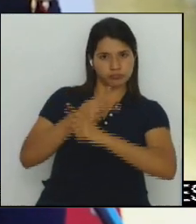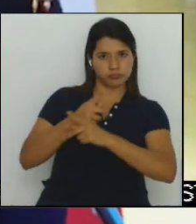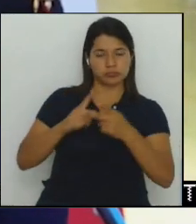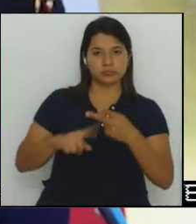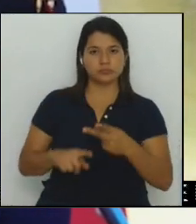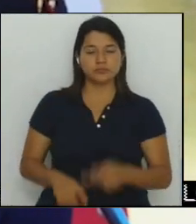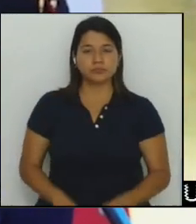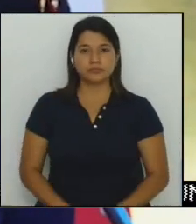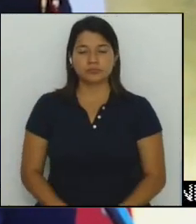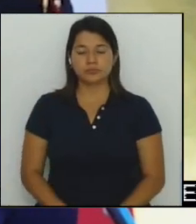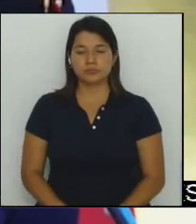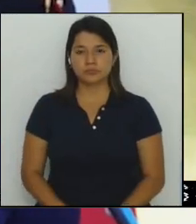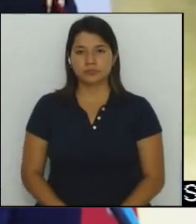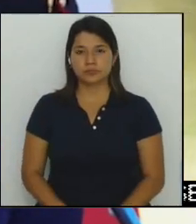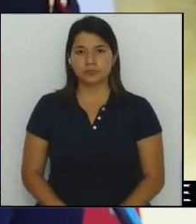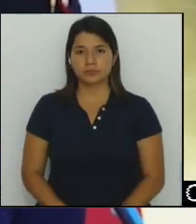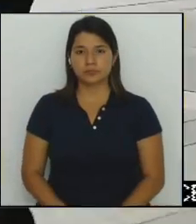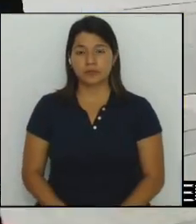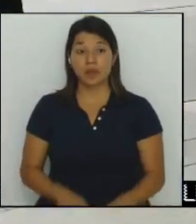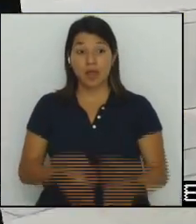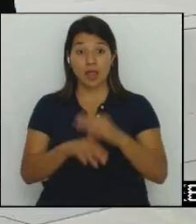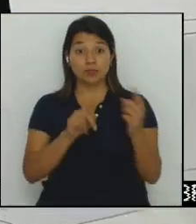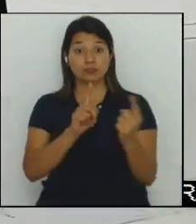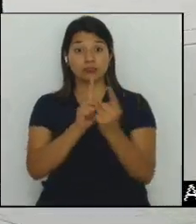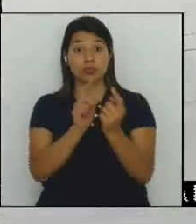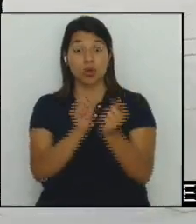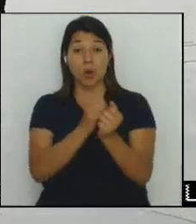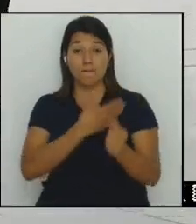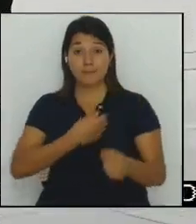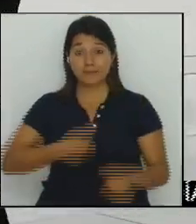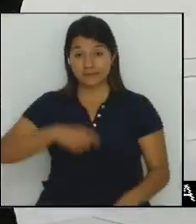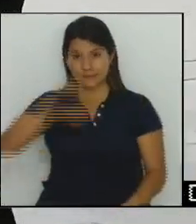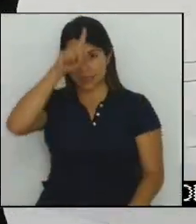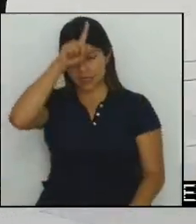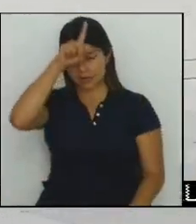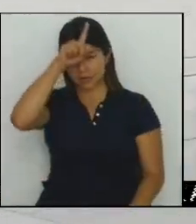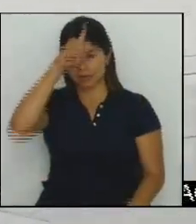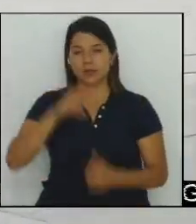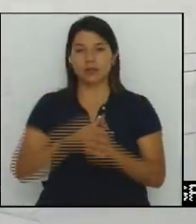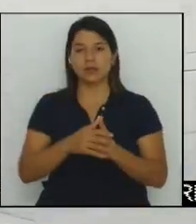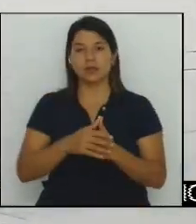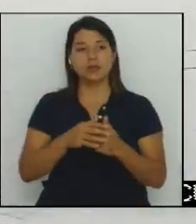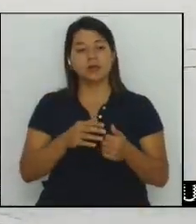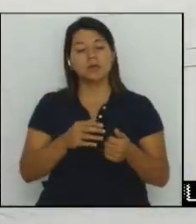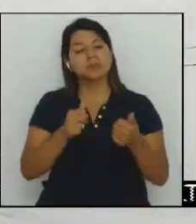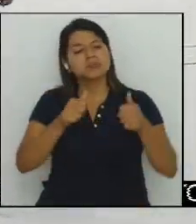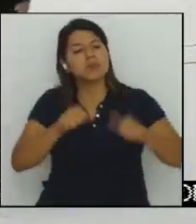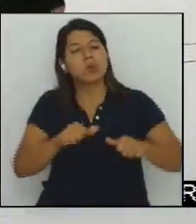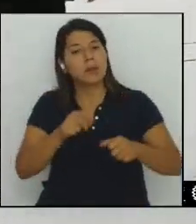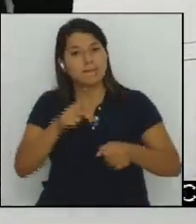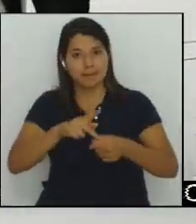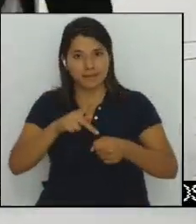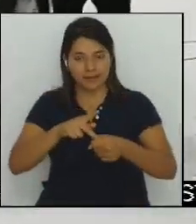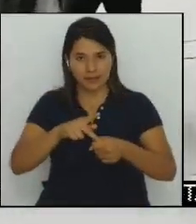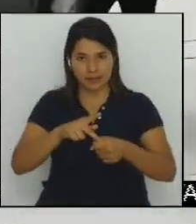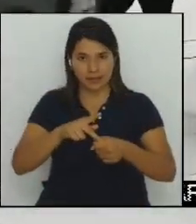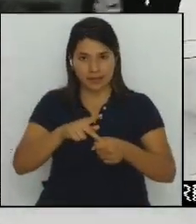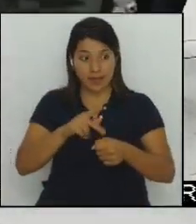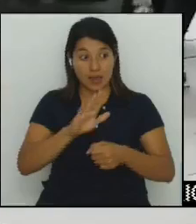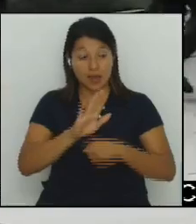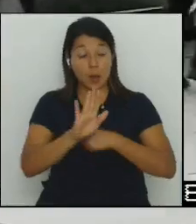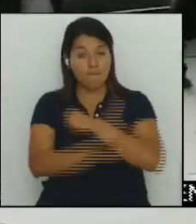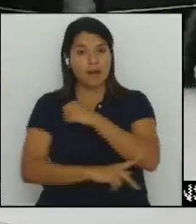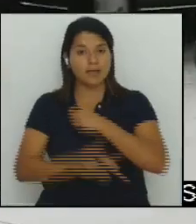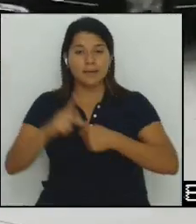En su reunión con el presidente alemán Olaf Scholz, Zelensky propuso que el país participase en la coalición internacional que está preparando Ucrania